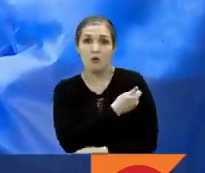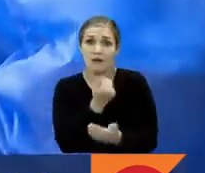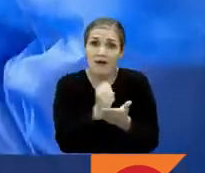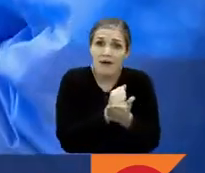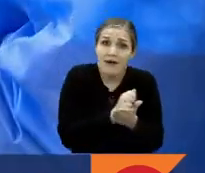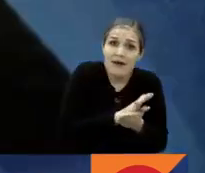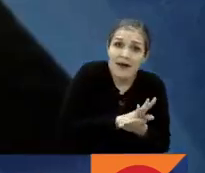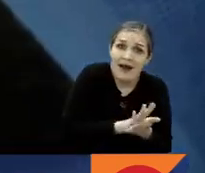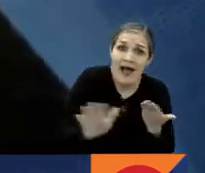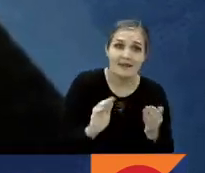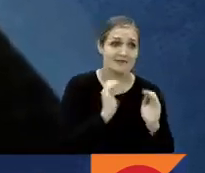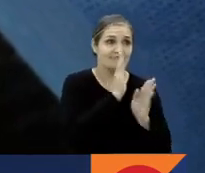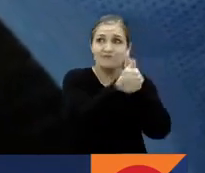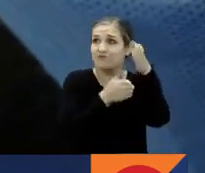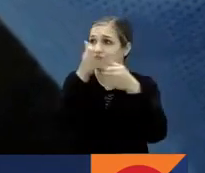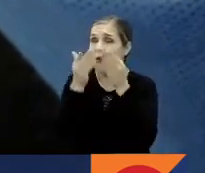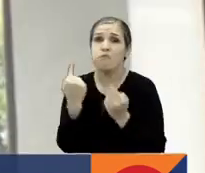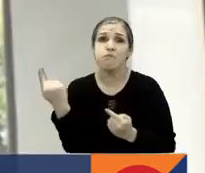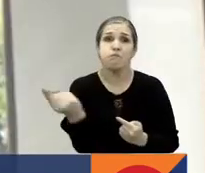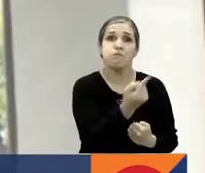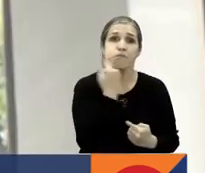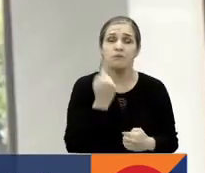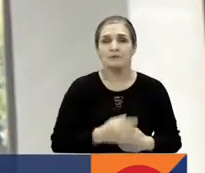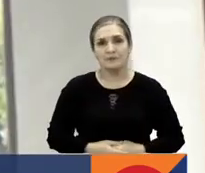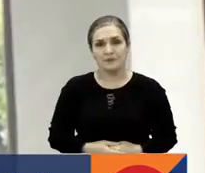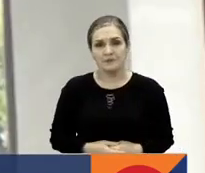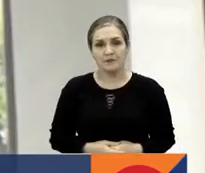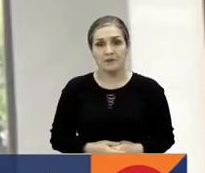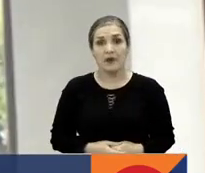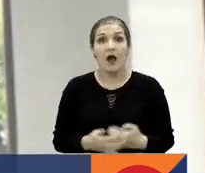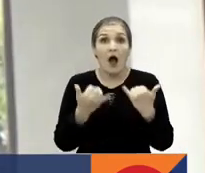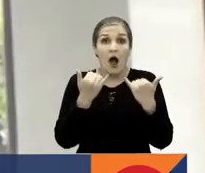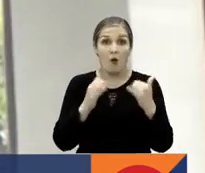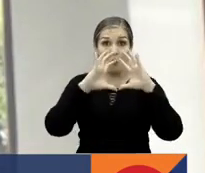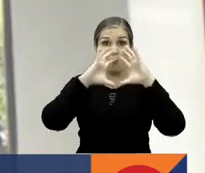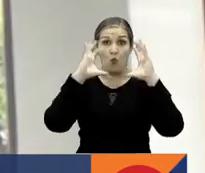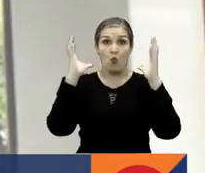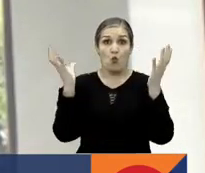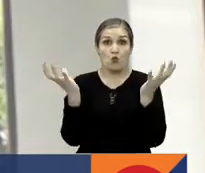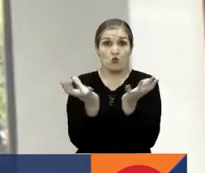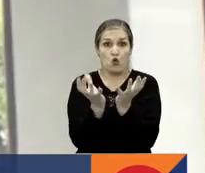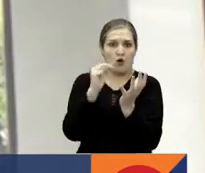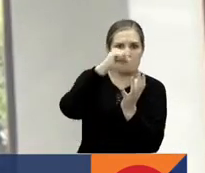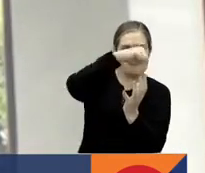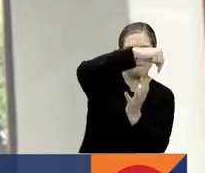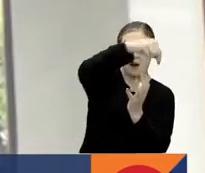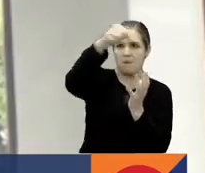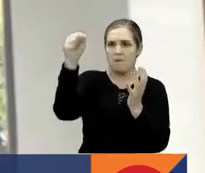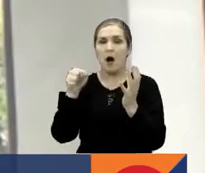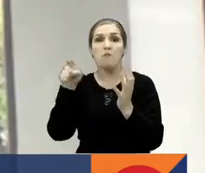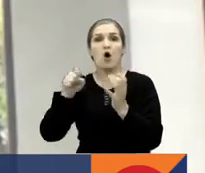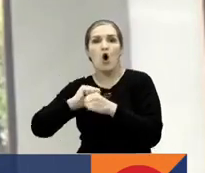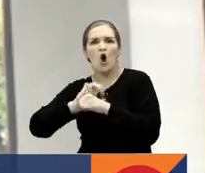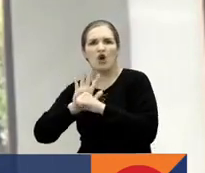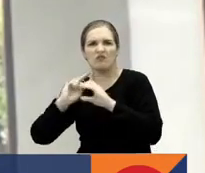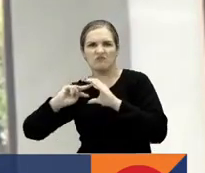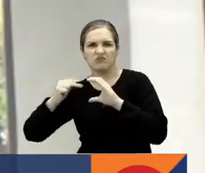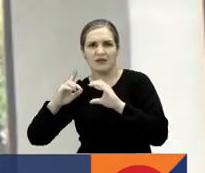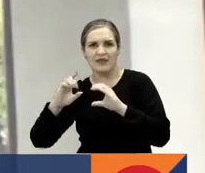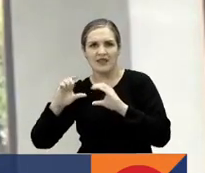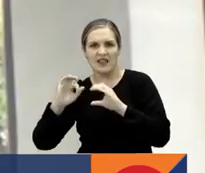es masiva. Es una variante que ha mostrado en el mundo una mayor transmisión, más no ha demostrado una